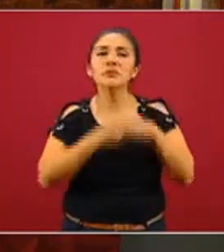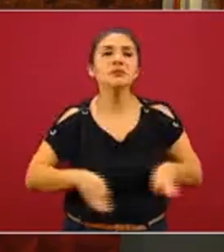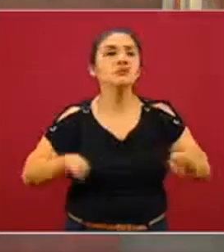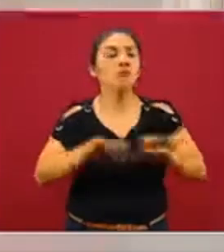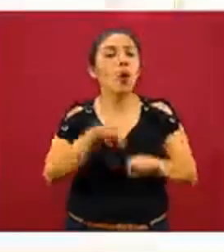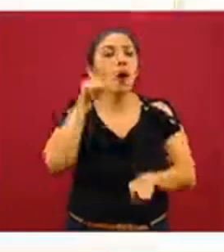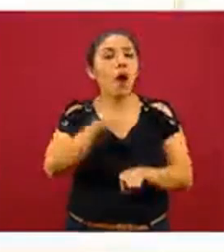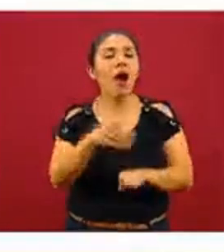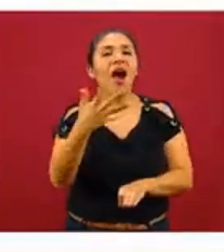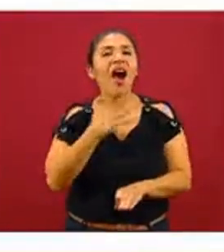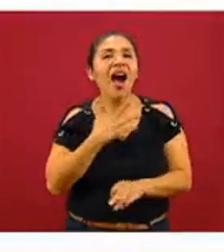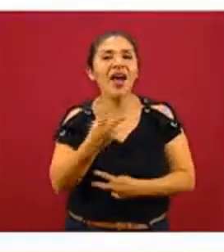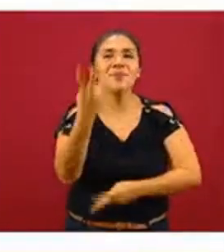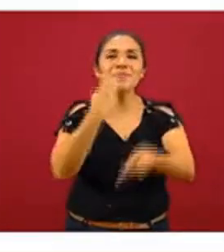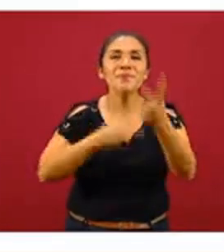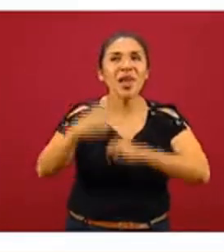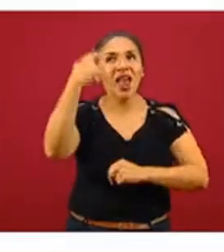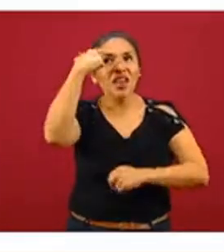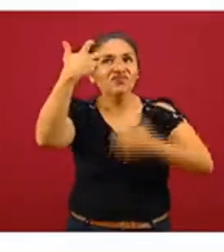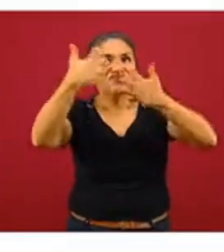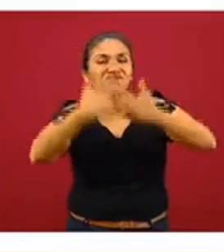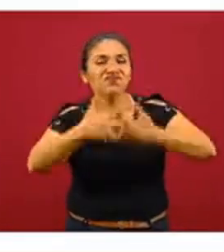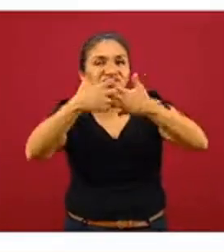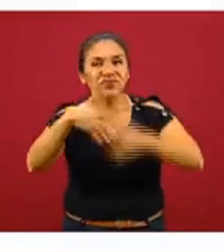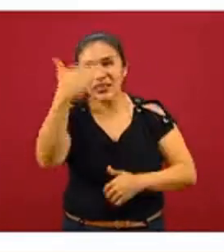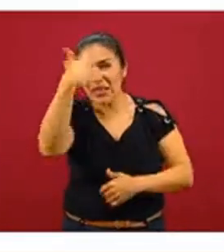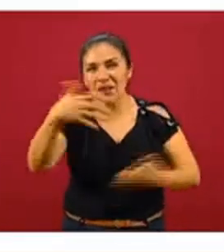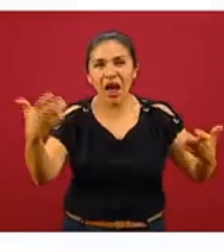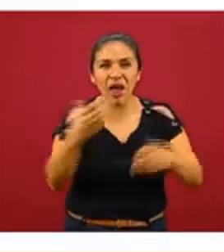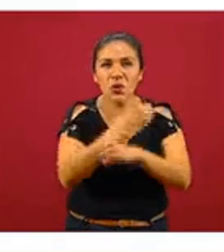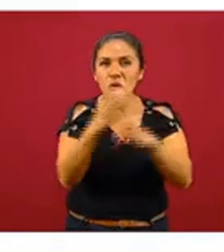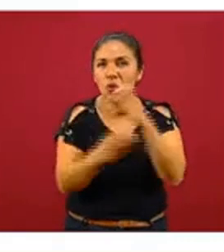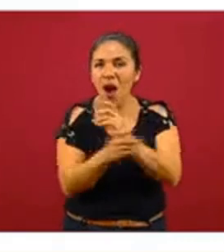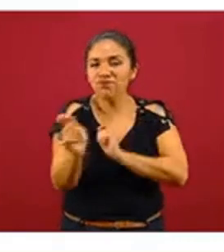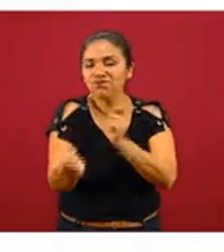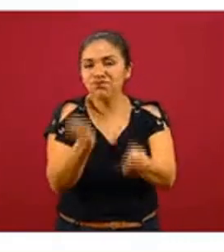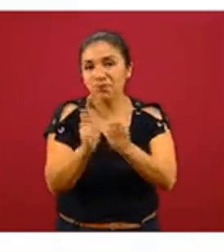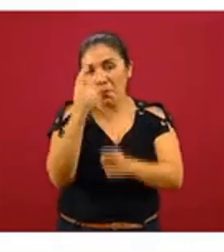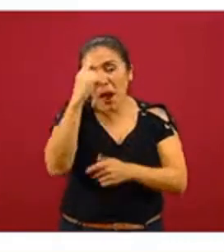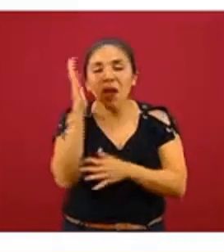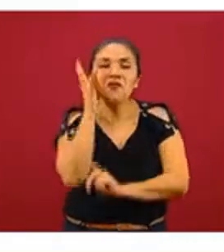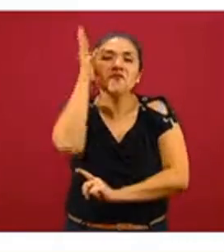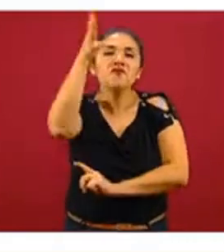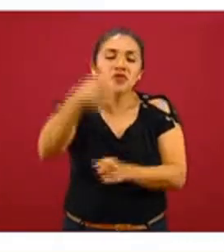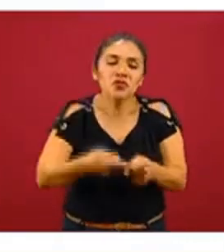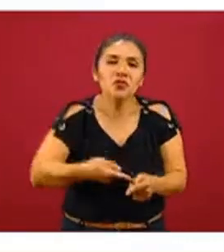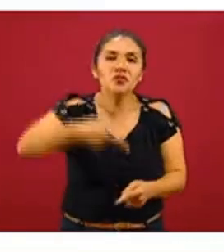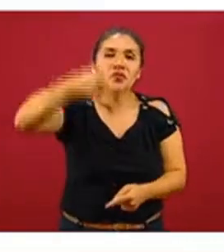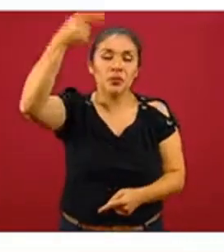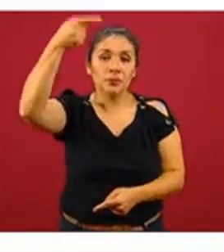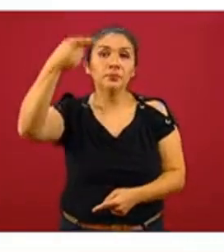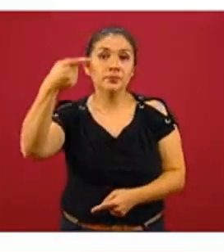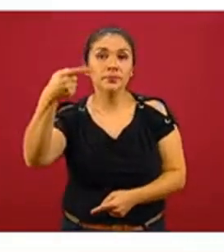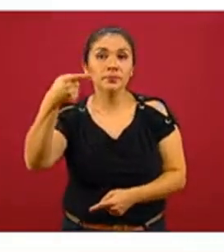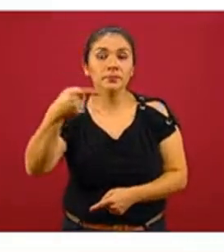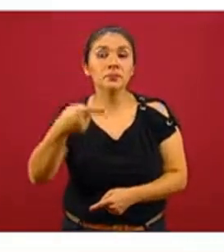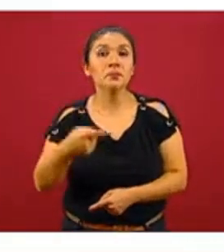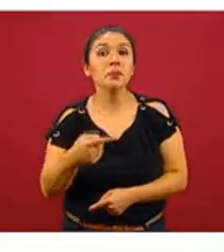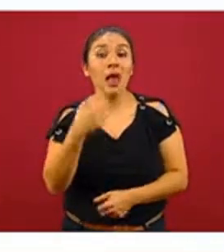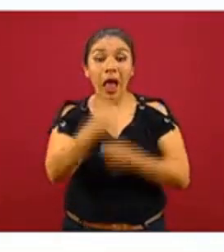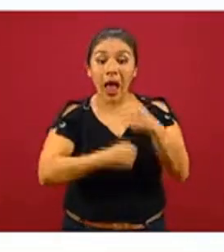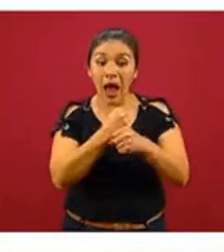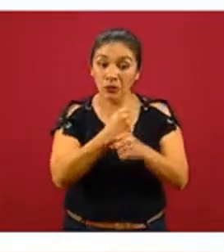adquieren habilidades y destrezas que serán esenciales a lo largo de su vida. Y los primeros